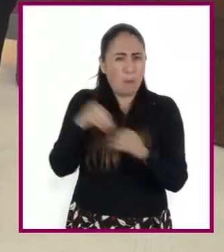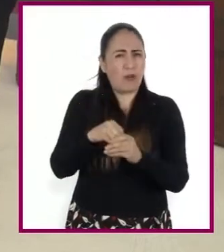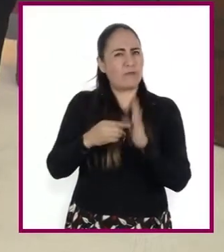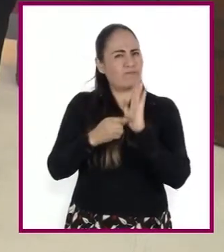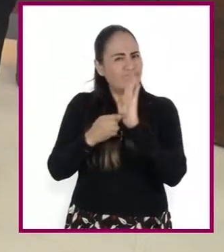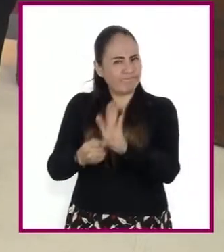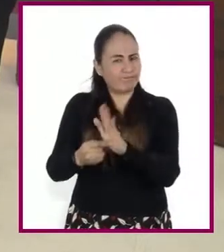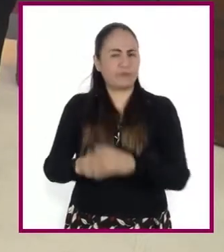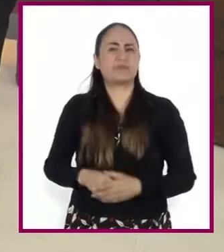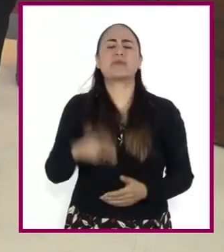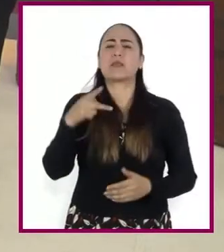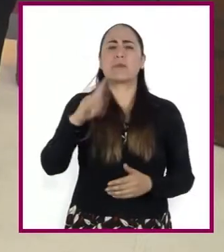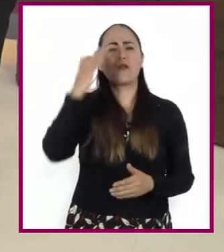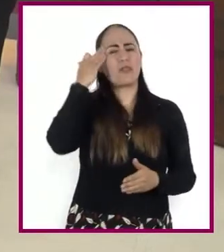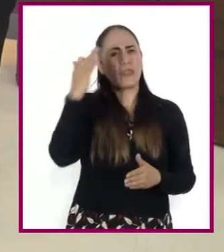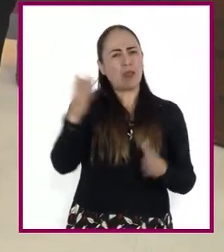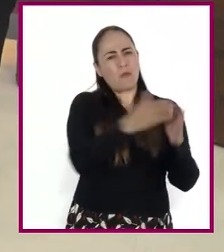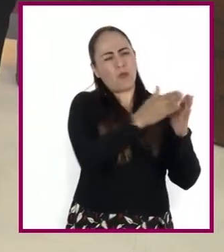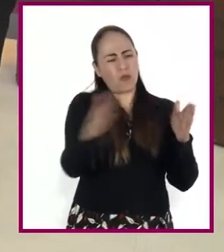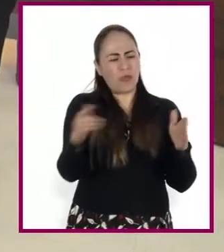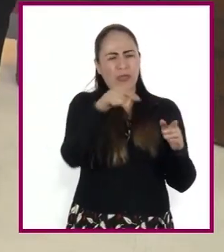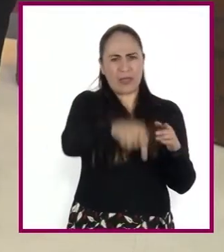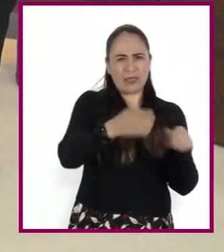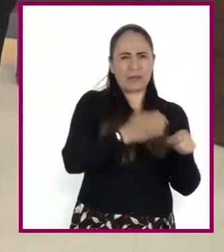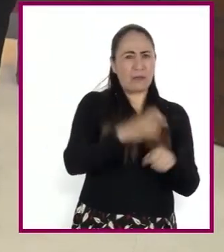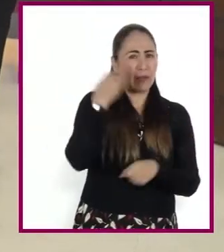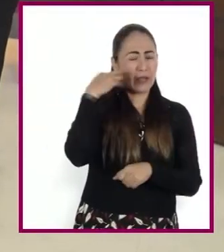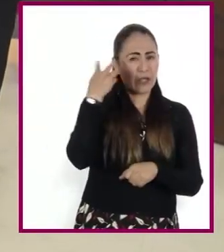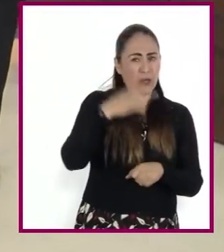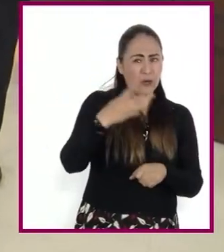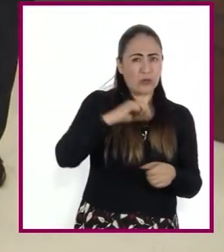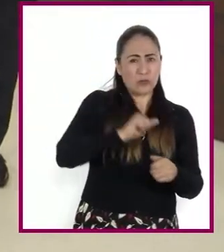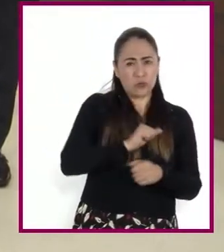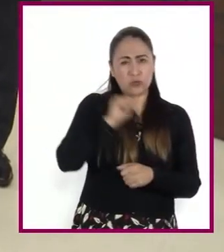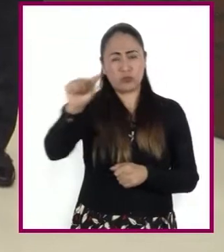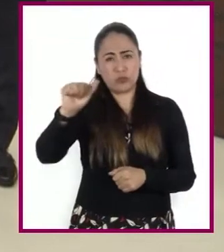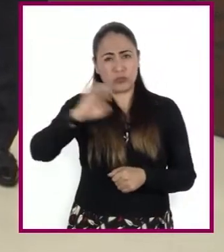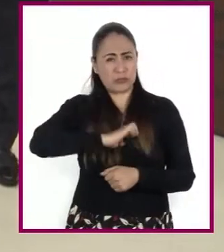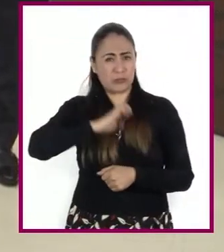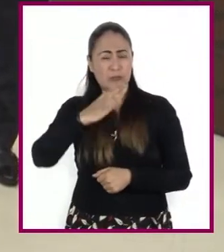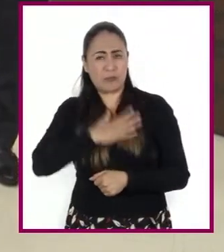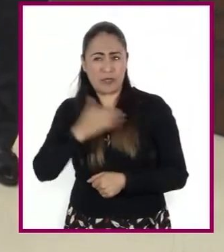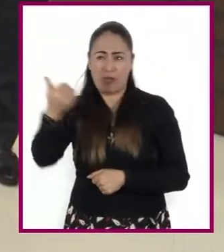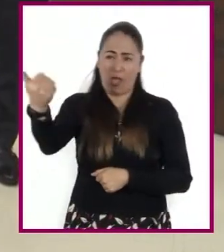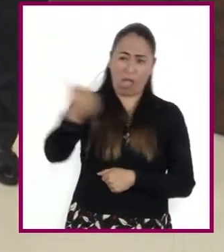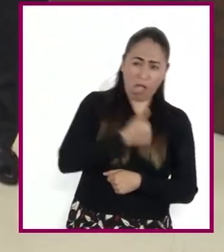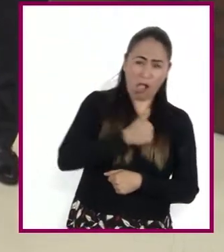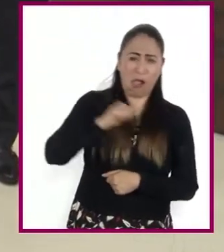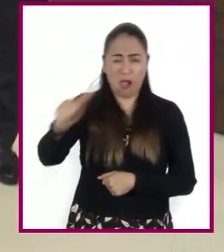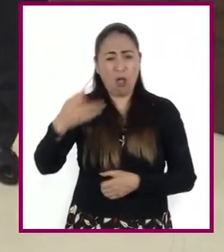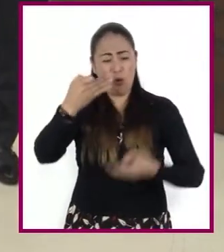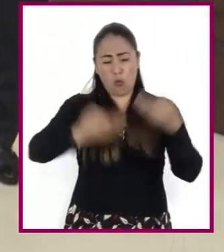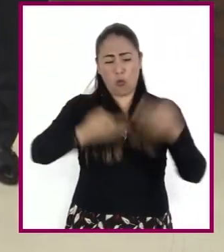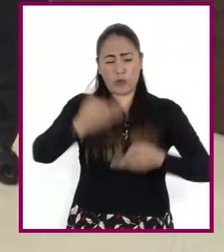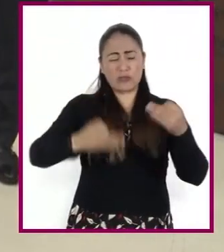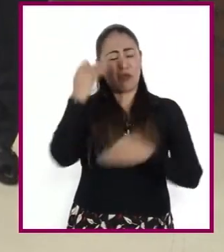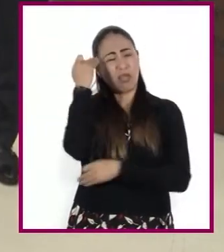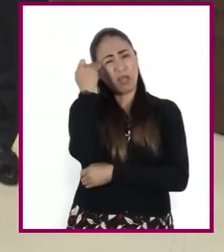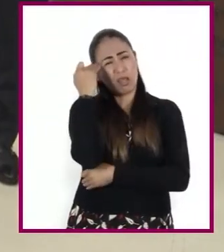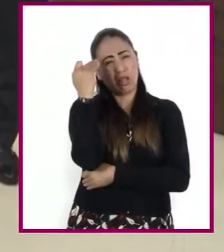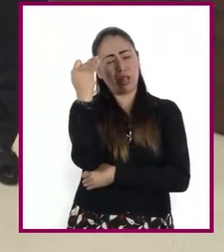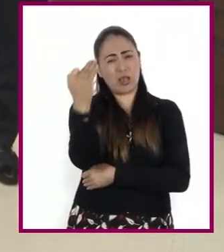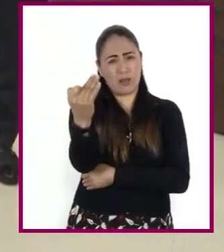quejas en su contra. Cabe señalar que un juicio de residencia en aquella época tenía como objetivo el